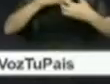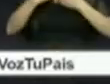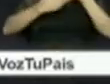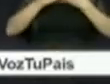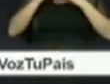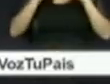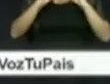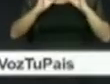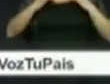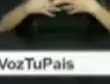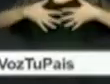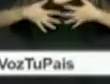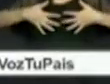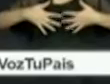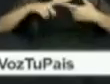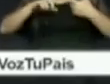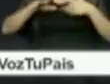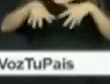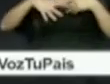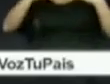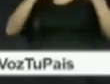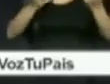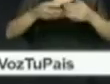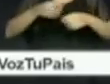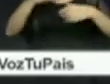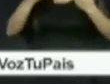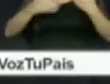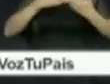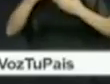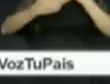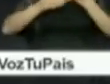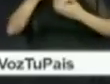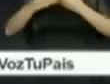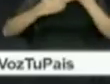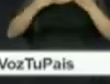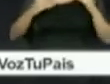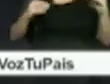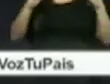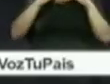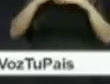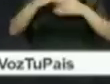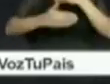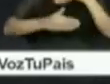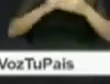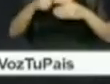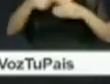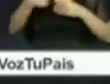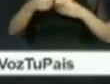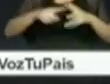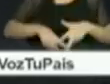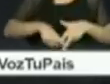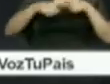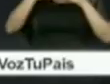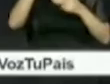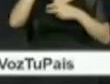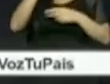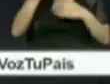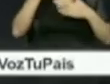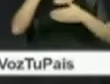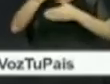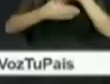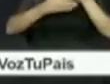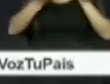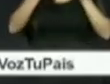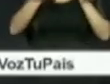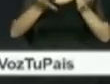con los nervios, con la piel y la emoción activos. Estamos a minutos de iniciar el que con